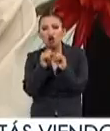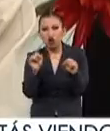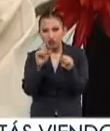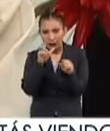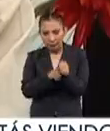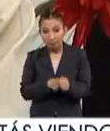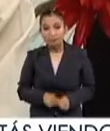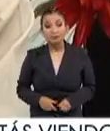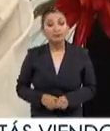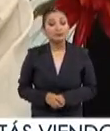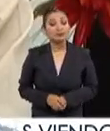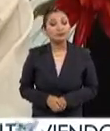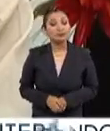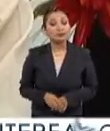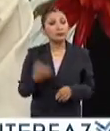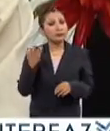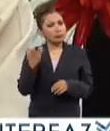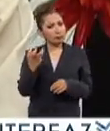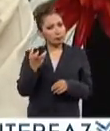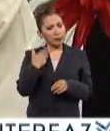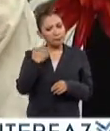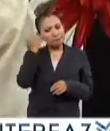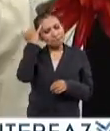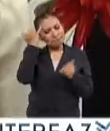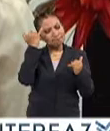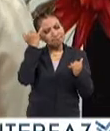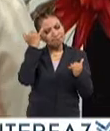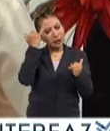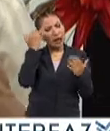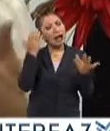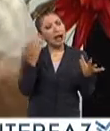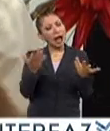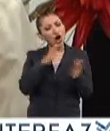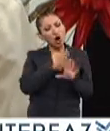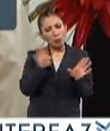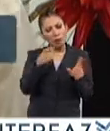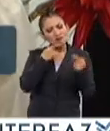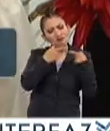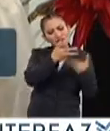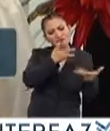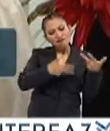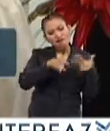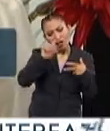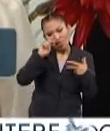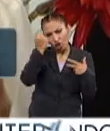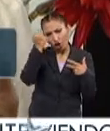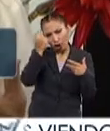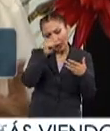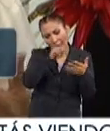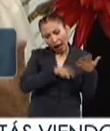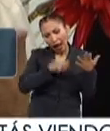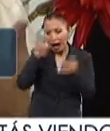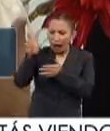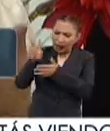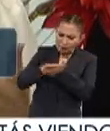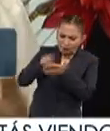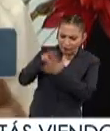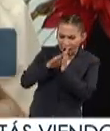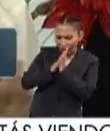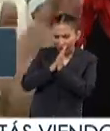social. Esto nos llevó a hacer una serie de discusiones teóricas, a revisar